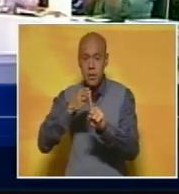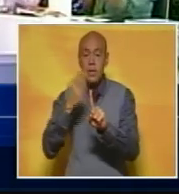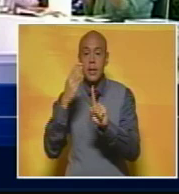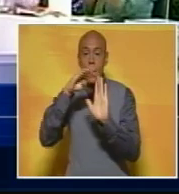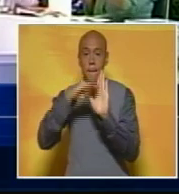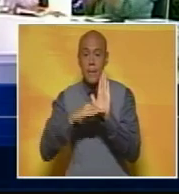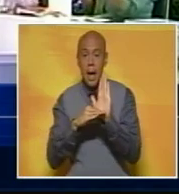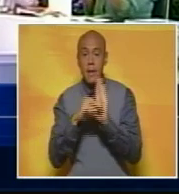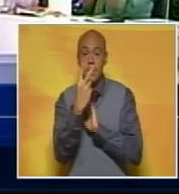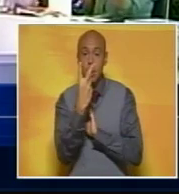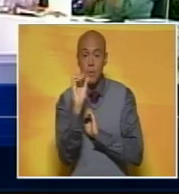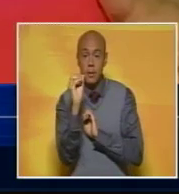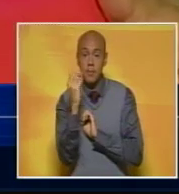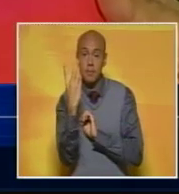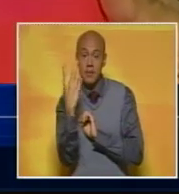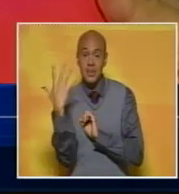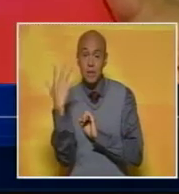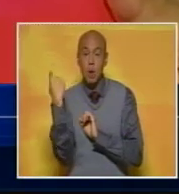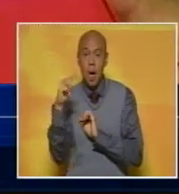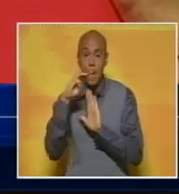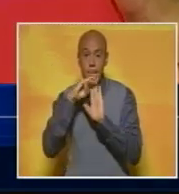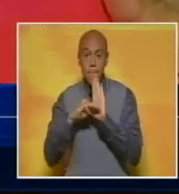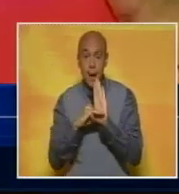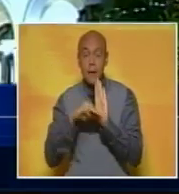Patria 2025 de vivienda.